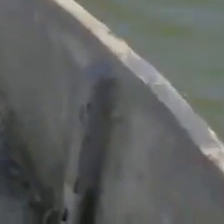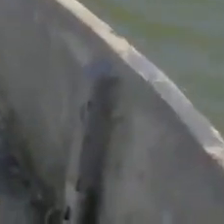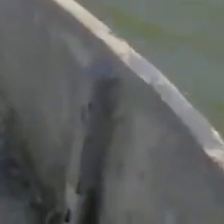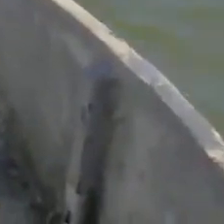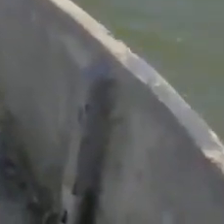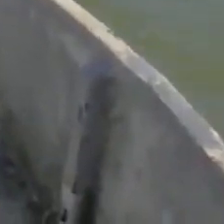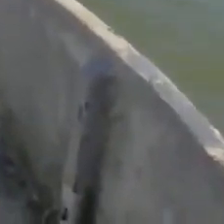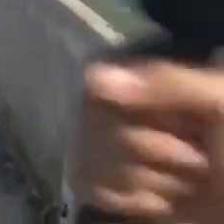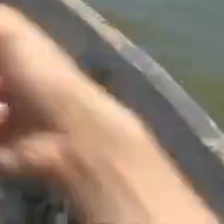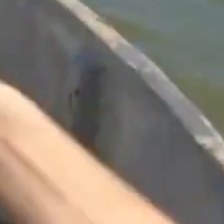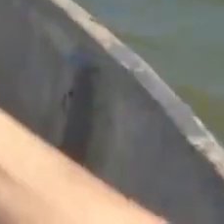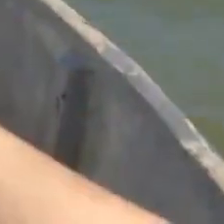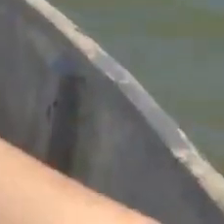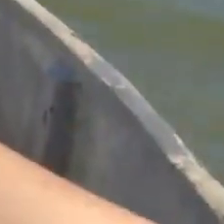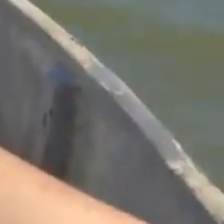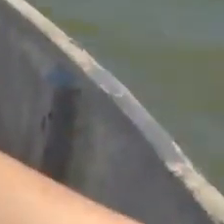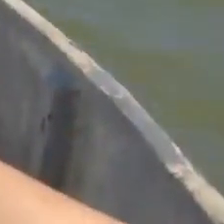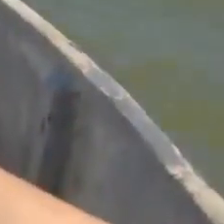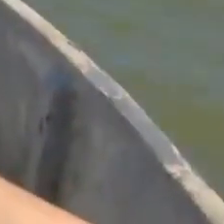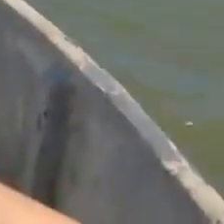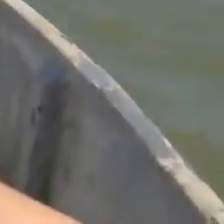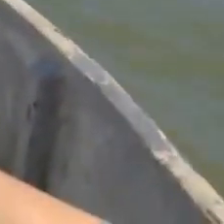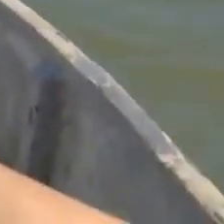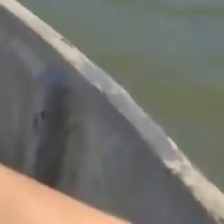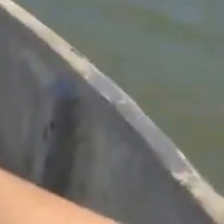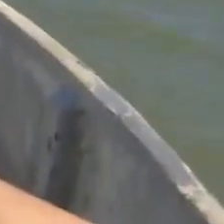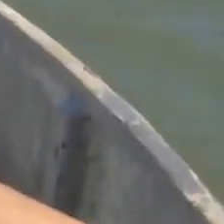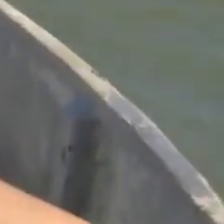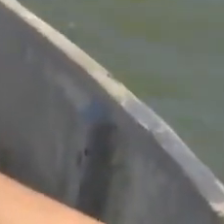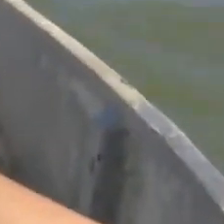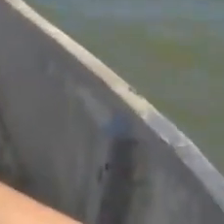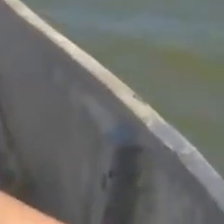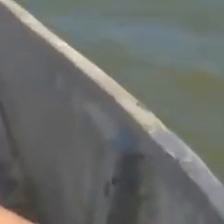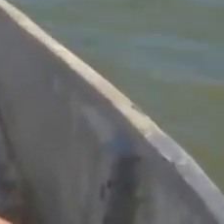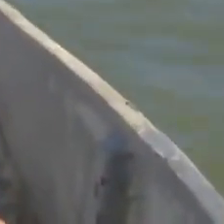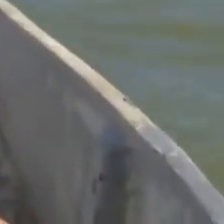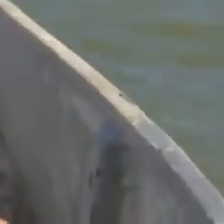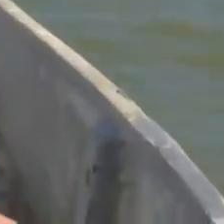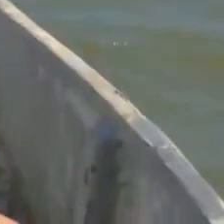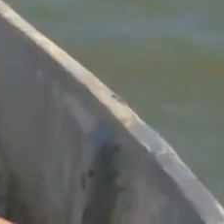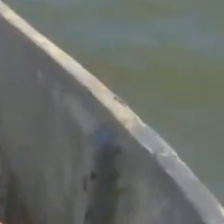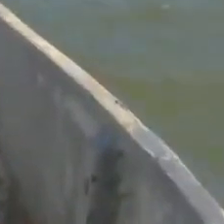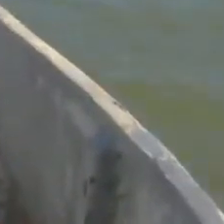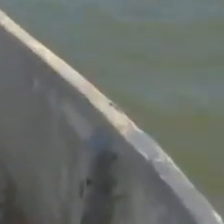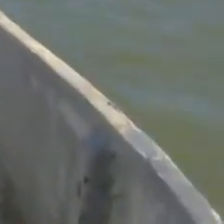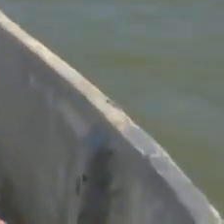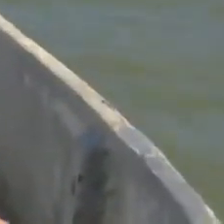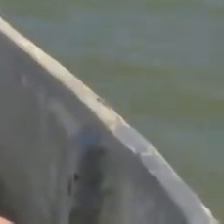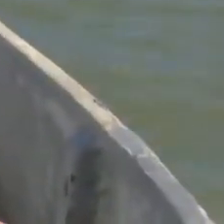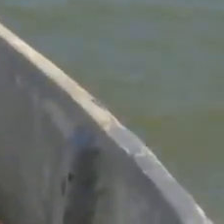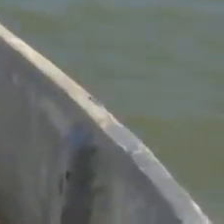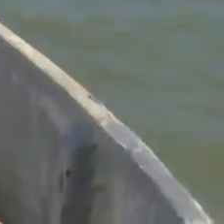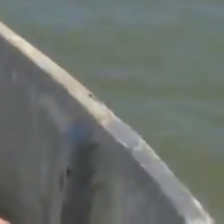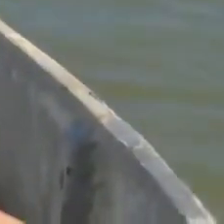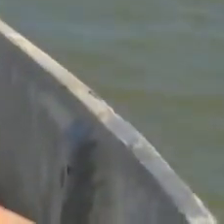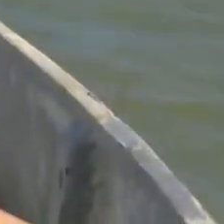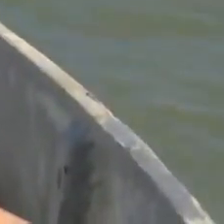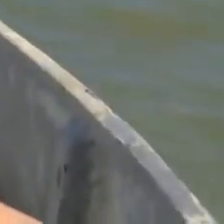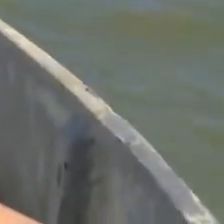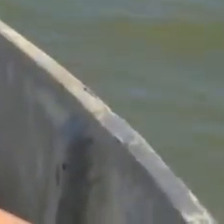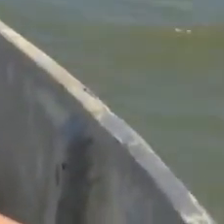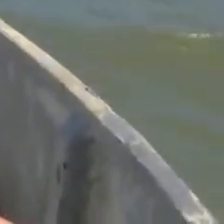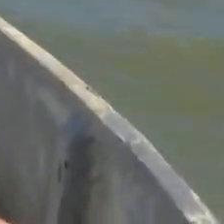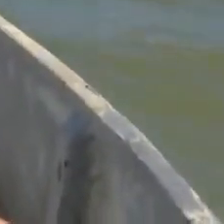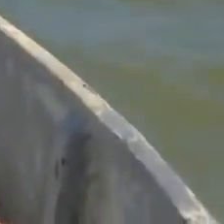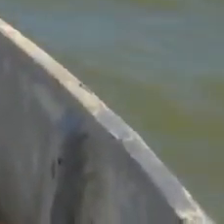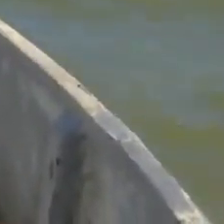realización de este megaproyecto? Muy buenos días. La verdad que enhorabuena, el señor alcalde puso los ojos en la ciénaga Mallorquín porque es la única forma